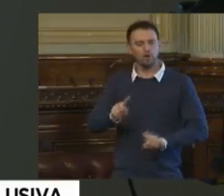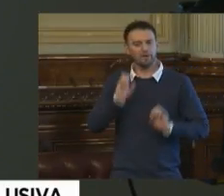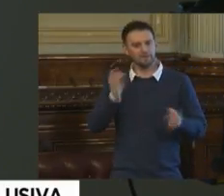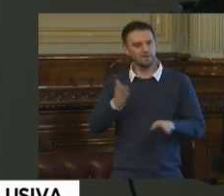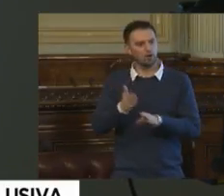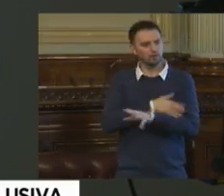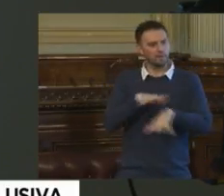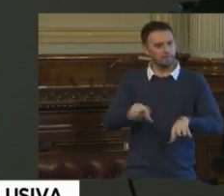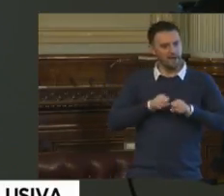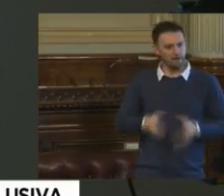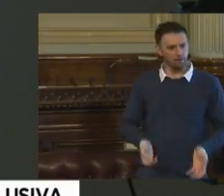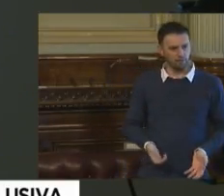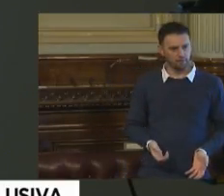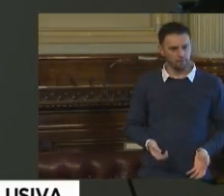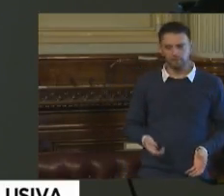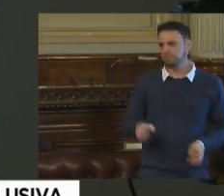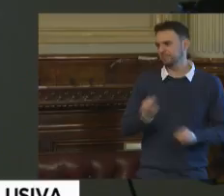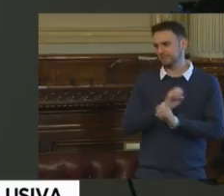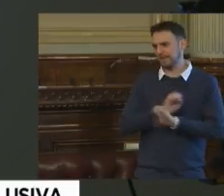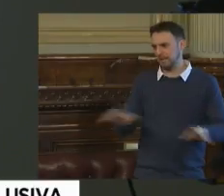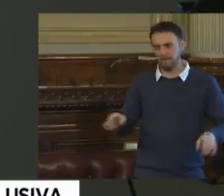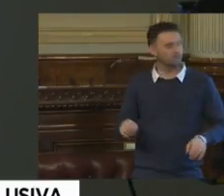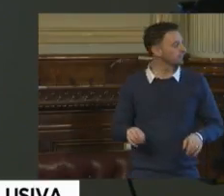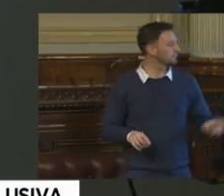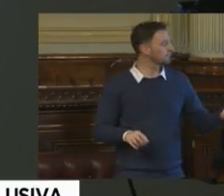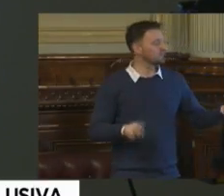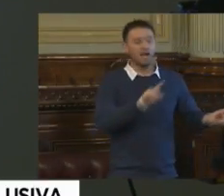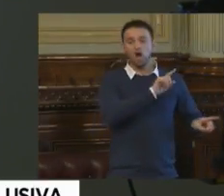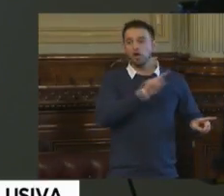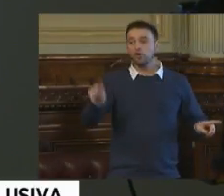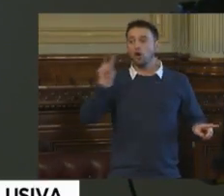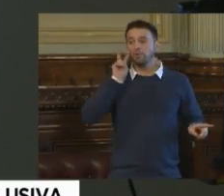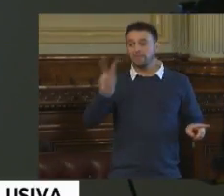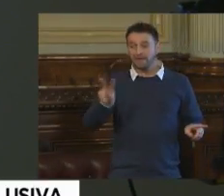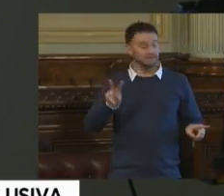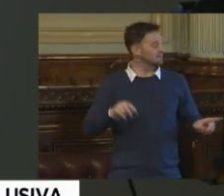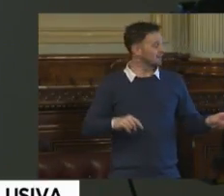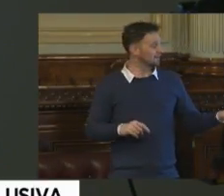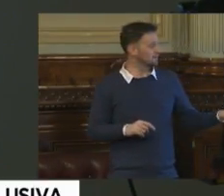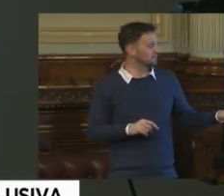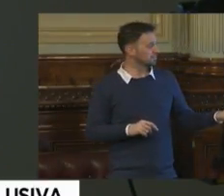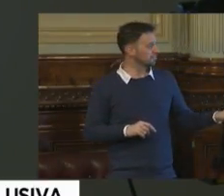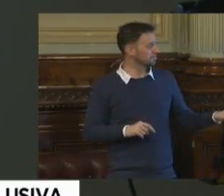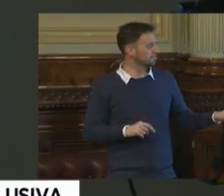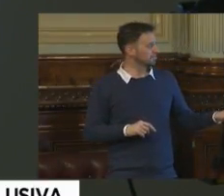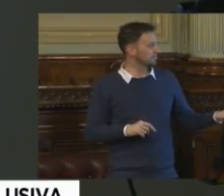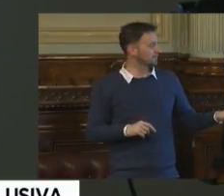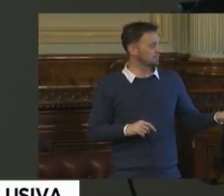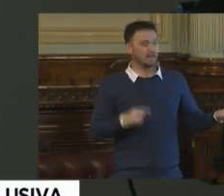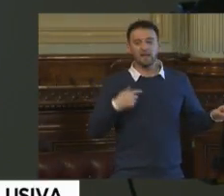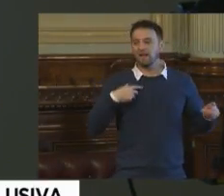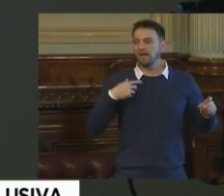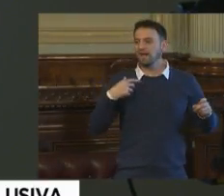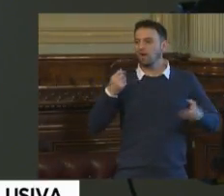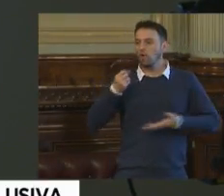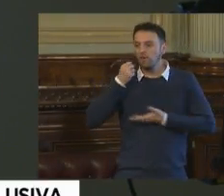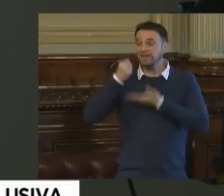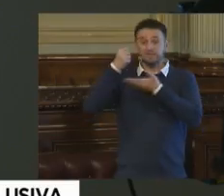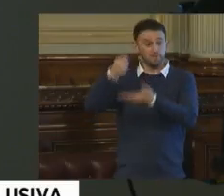dan ya que hay que combatirla y por último el que dice los no videntes brindaron una exhibición y se ganaron la